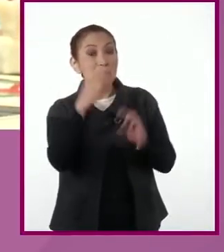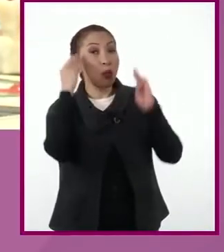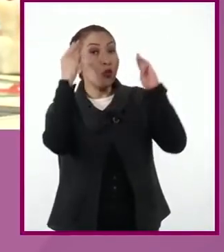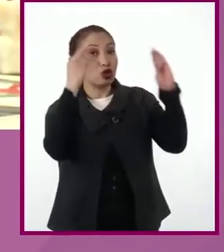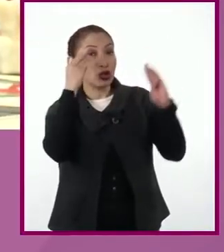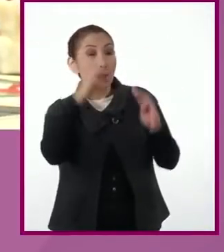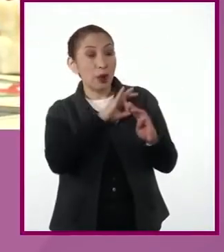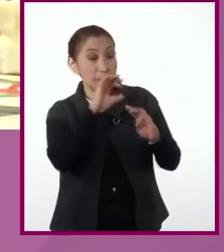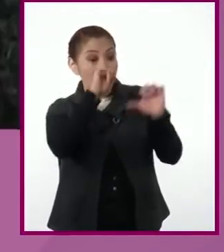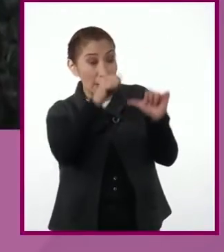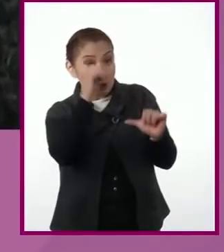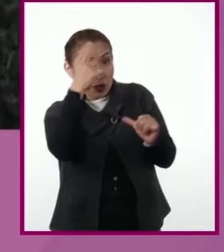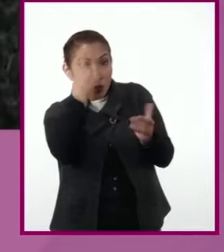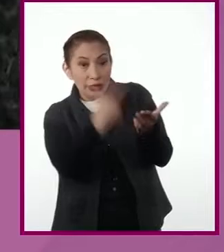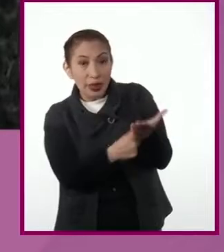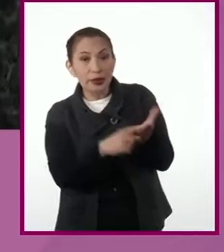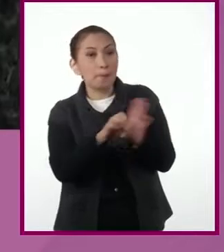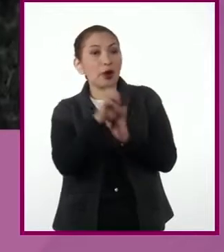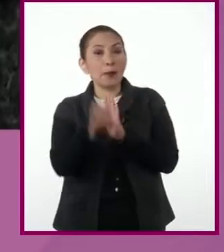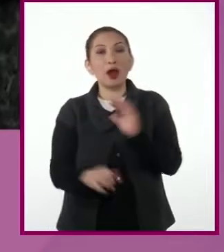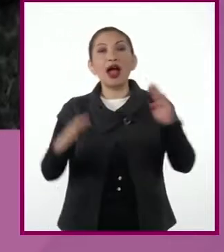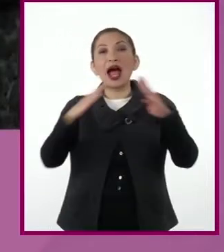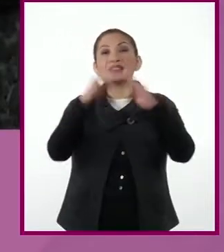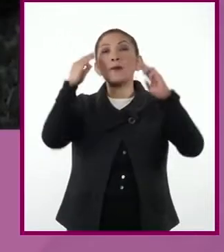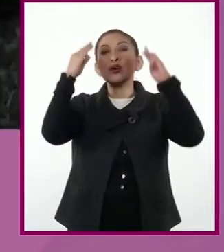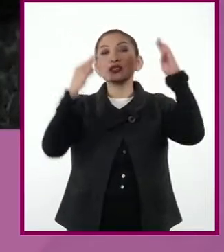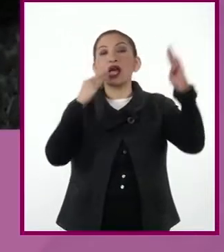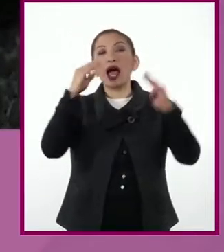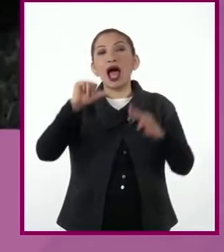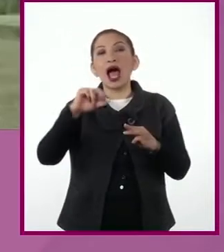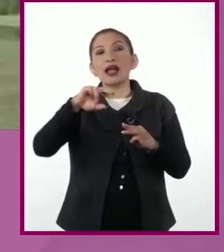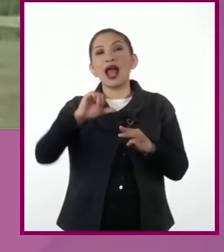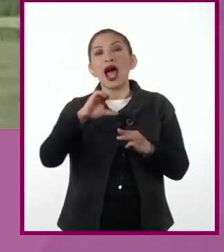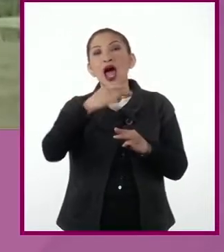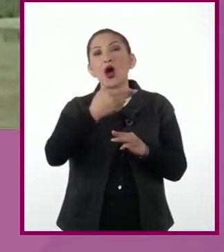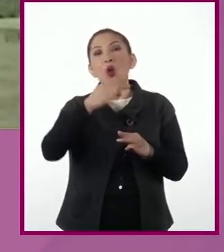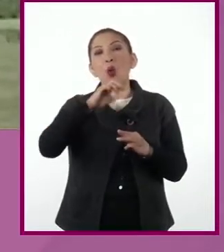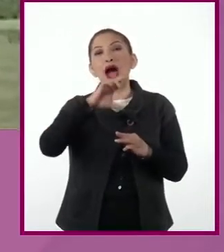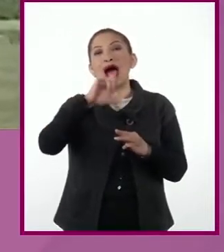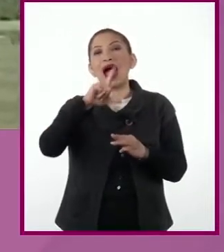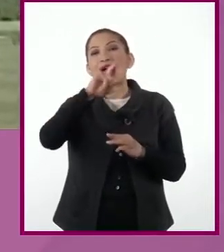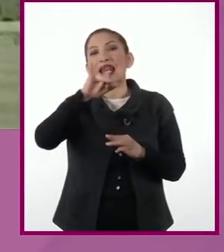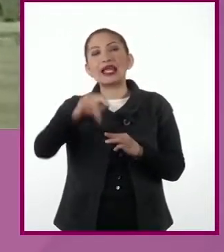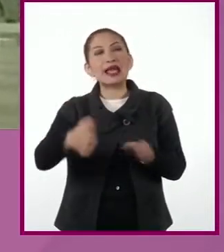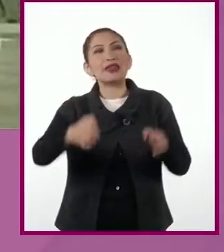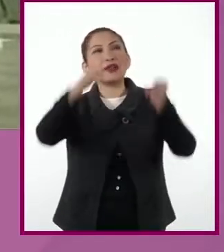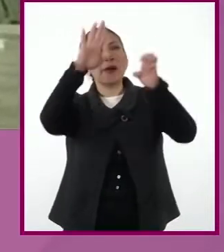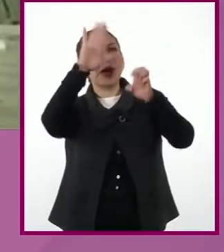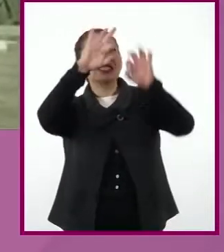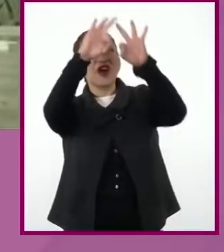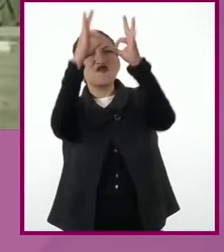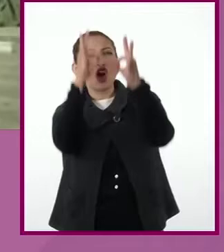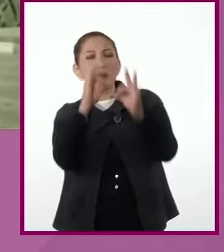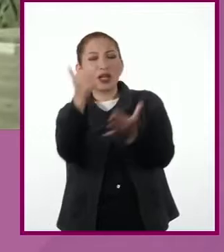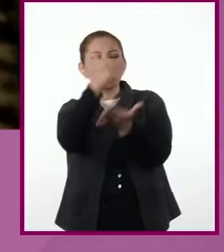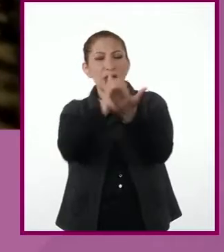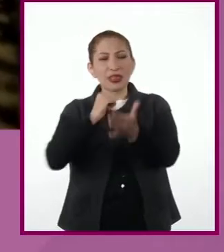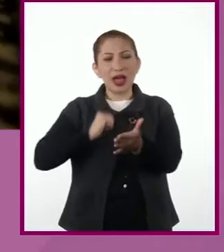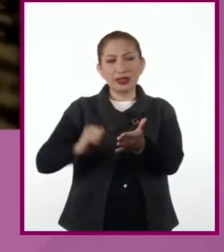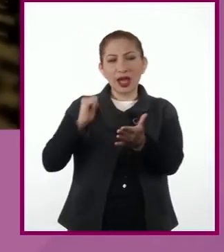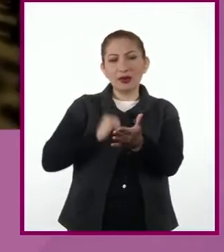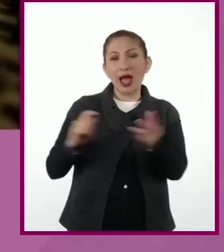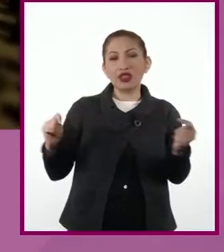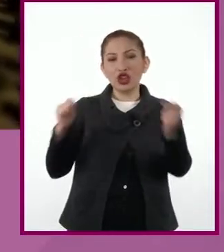puede ser una obra de arte. Es el caso de la Casa Museo Anahuacalli, cuyo edificio recuerda las formas de las ciudades antiguas